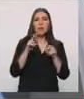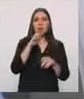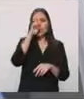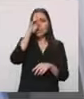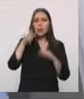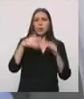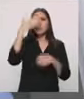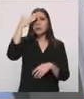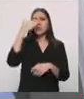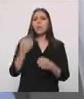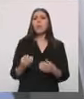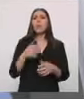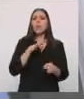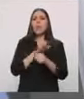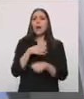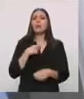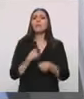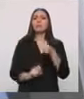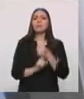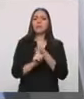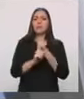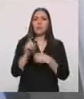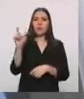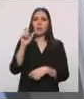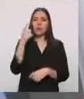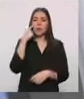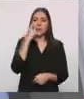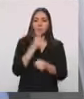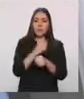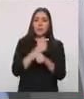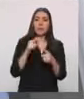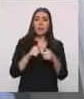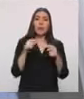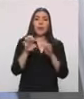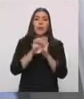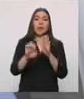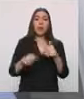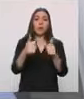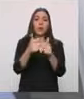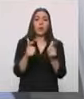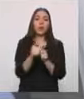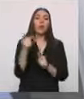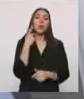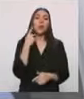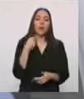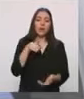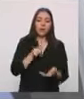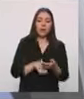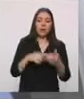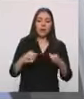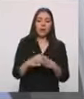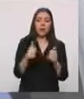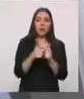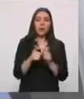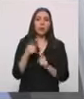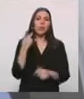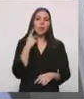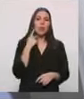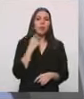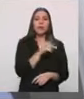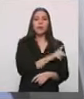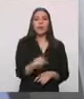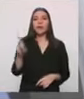hemos encontrado? Pues primero, cuando se tratan de partidos políticos, en la vida interna de los partidos políticos, que las personas, las y